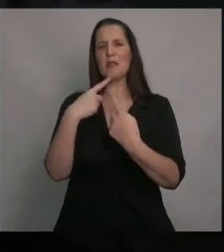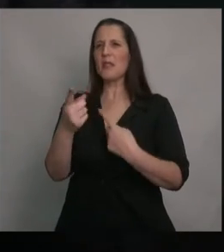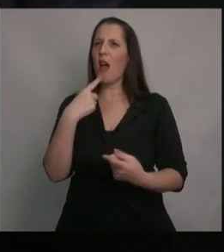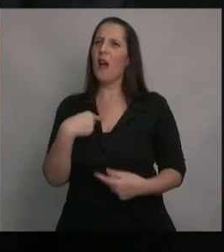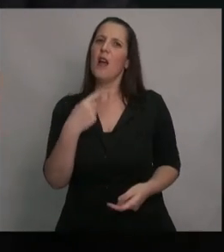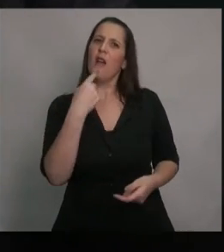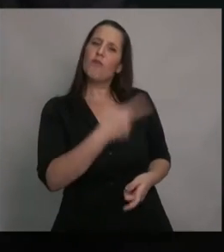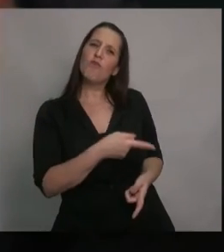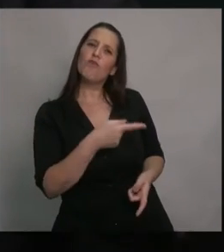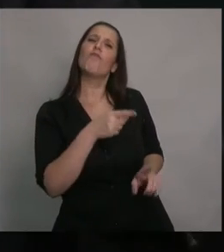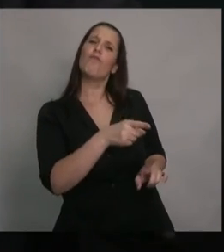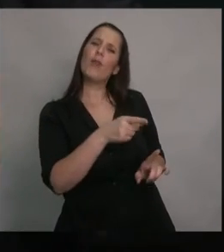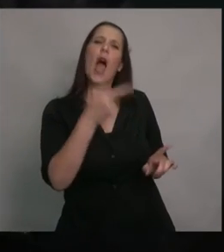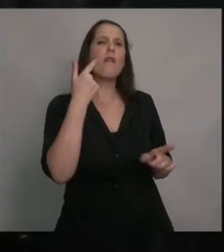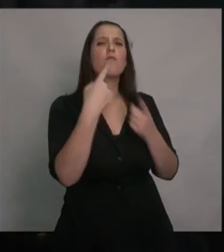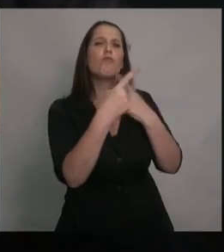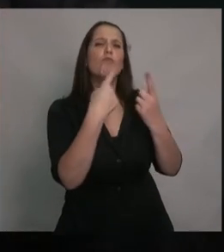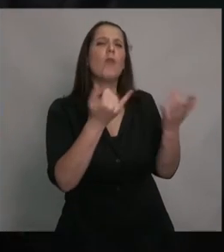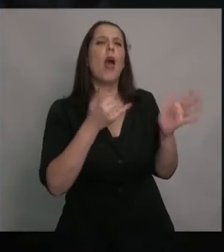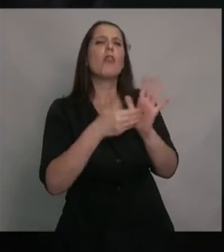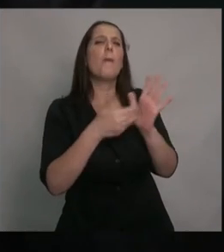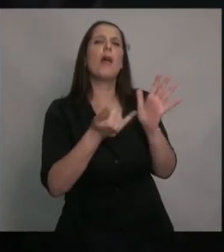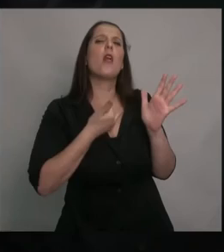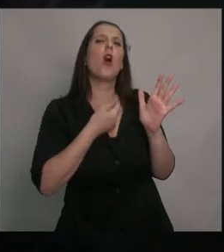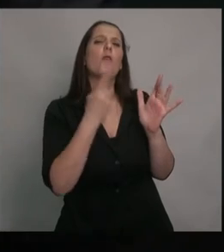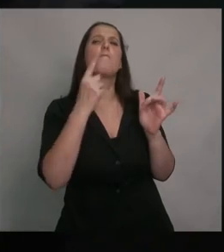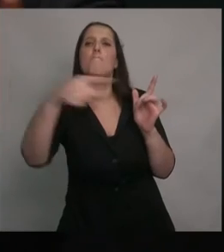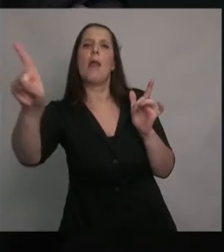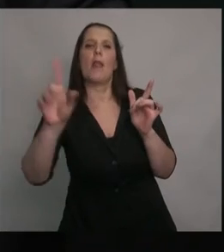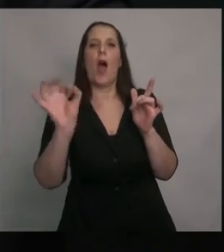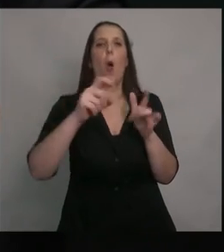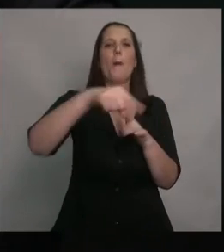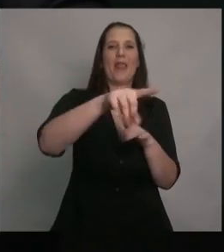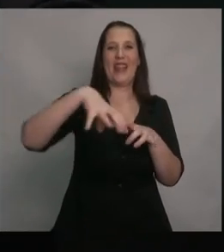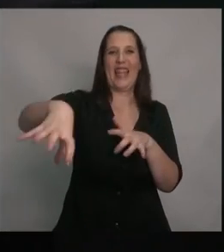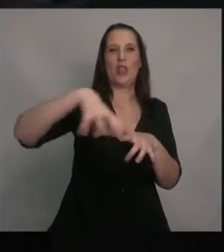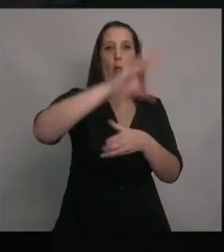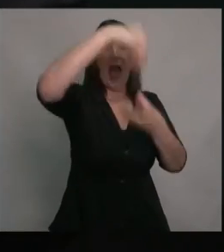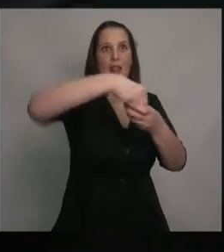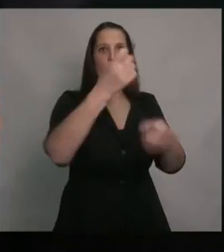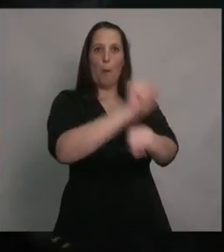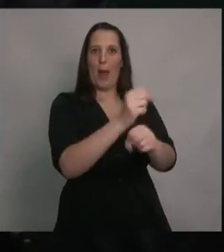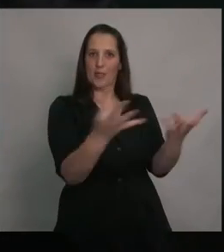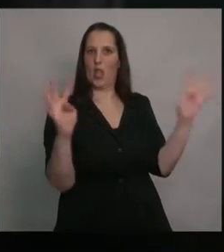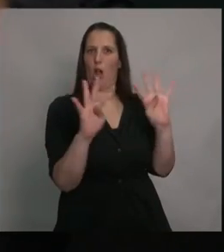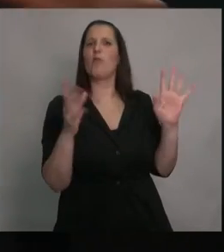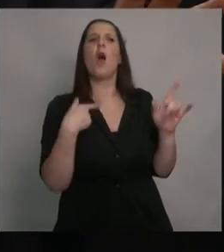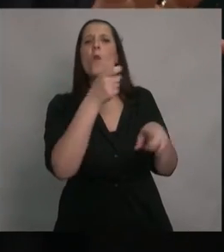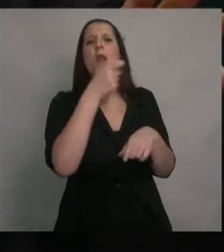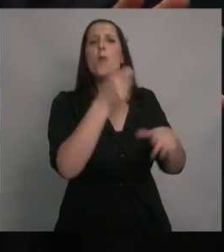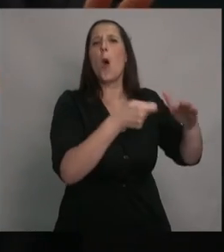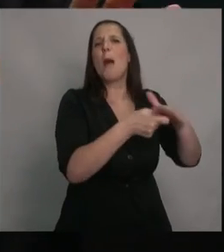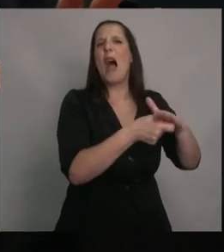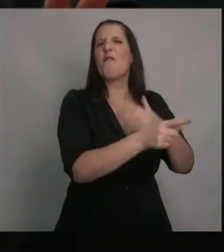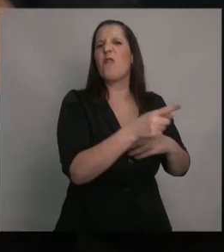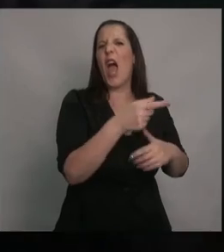te ubican en un lugar u otro de la prisión. Por ejemplo, si ellos identifican que tú eres de la mafia mexicana o de Washington D.C., etcétera, ellos te ubican